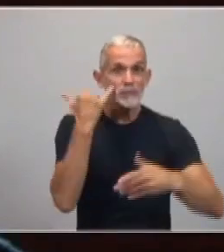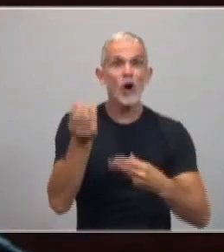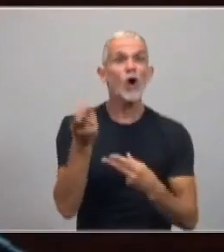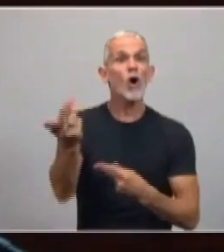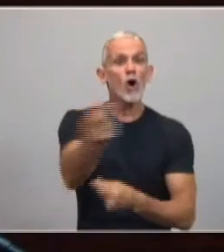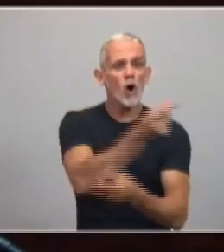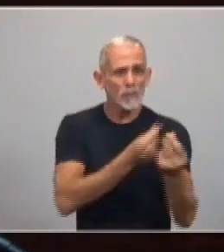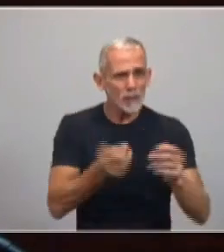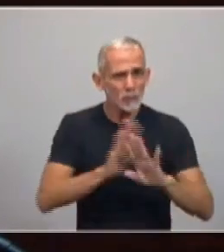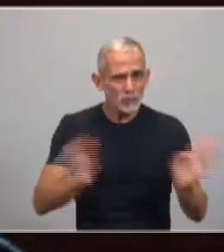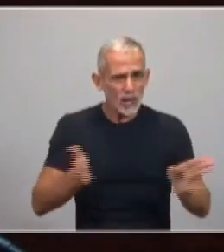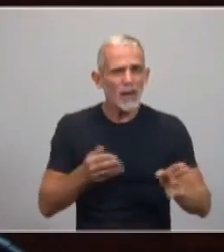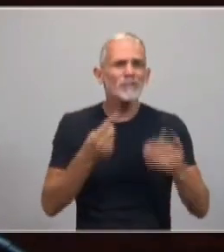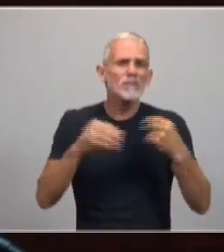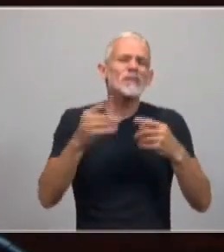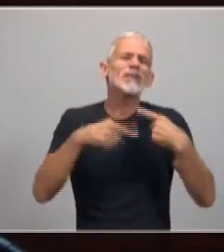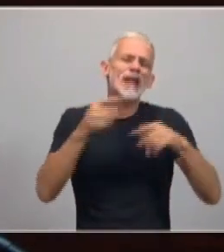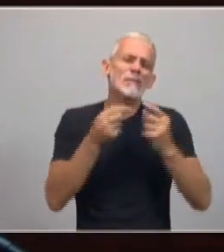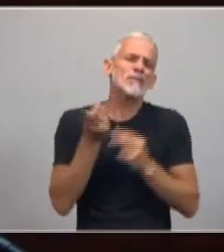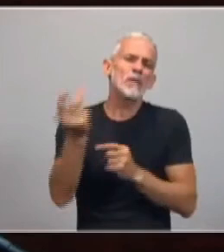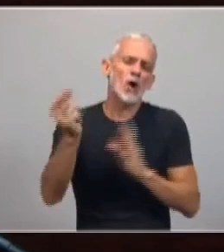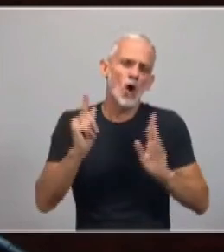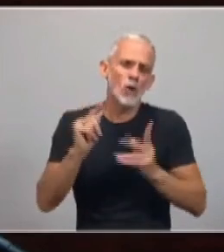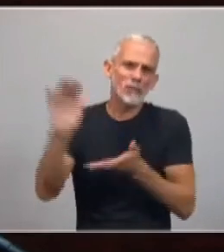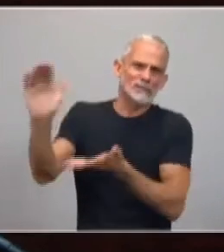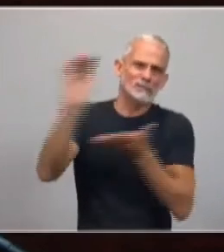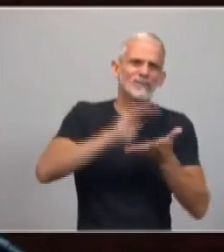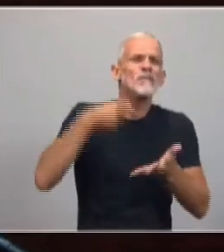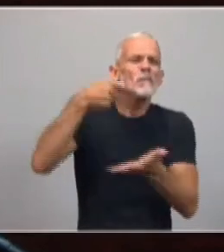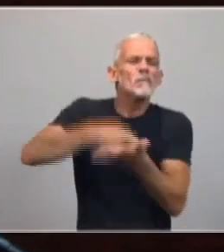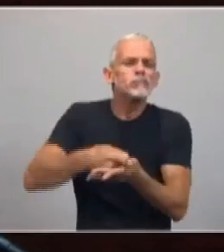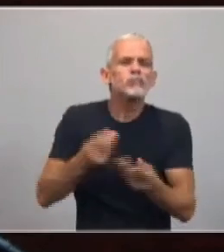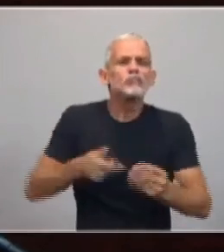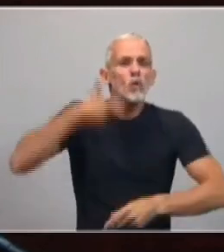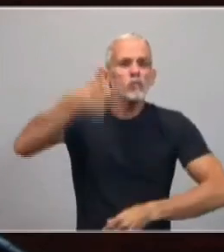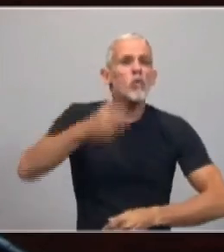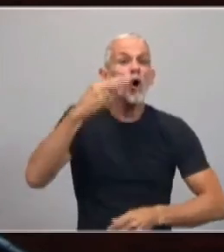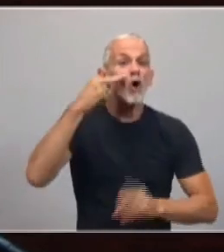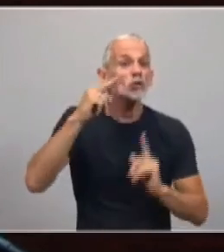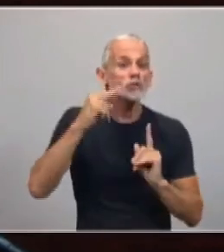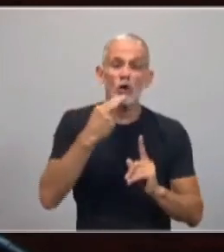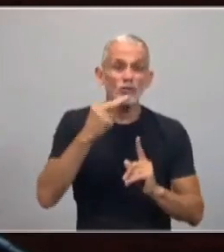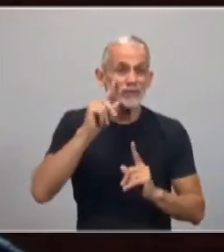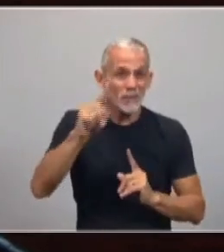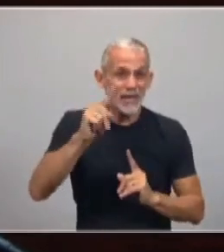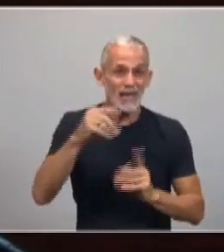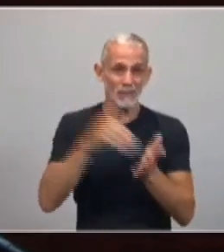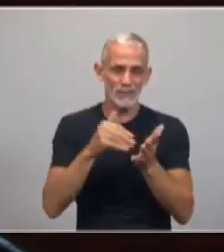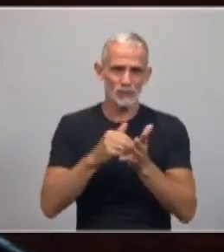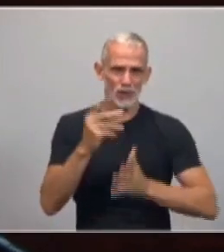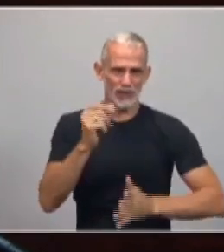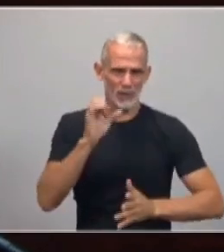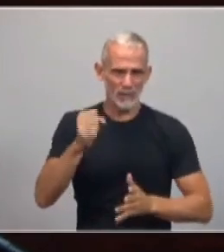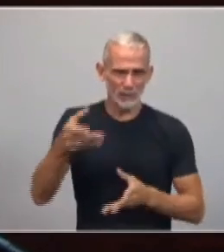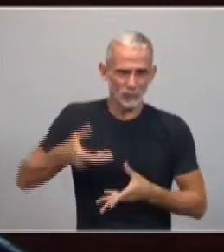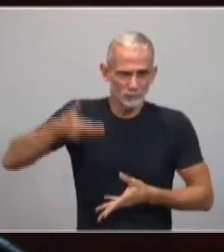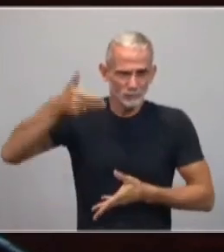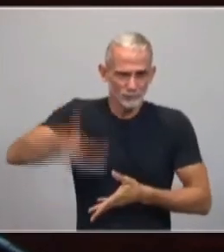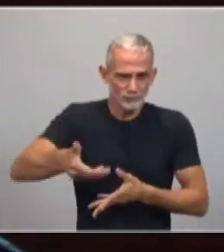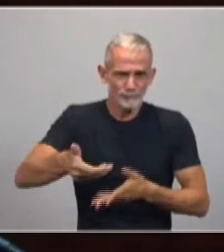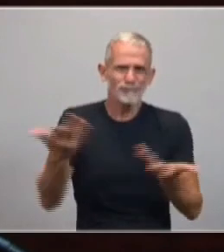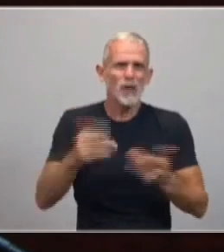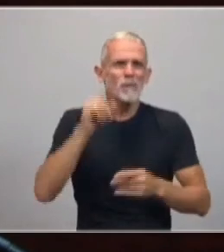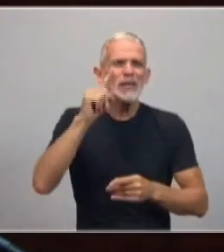compra, lo que significa una inversión de más de 11.000 millones de pesos que dará respuesta a